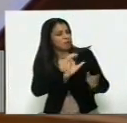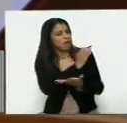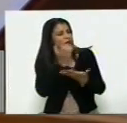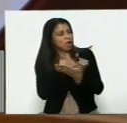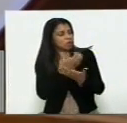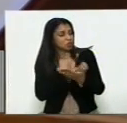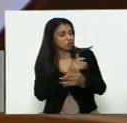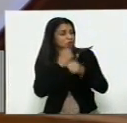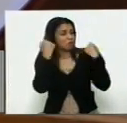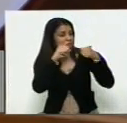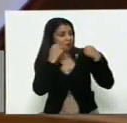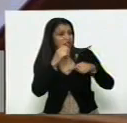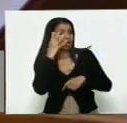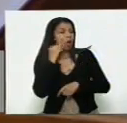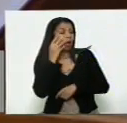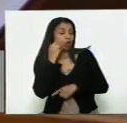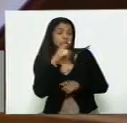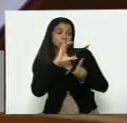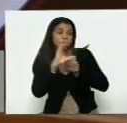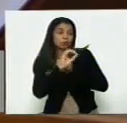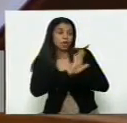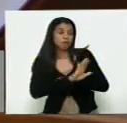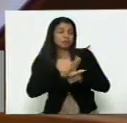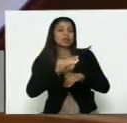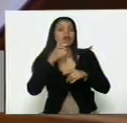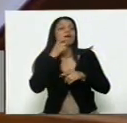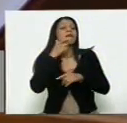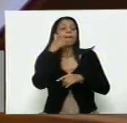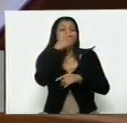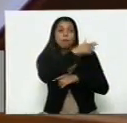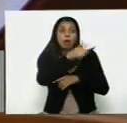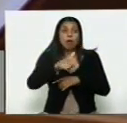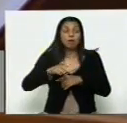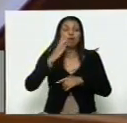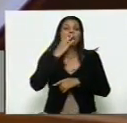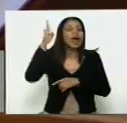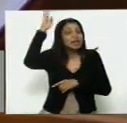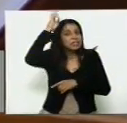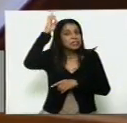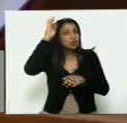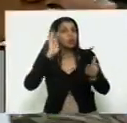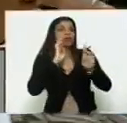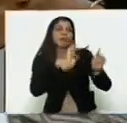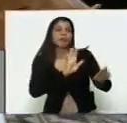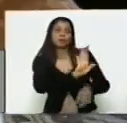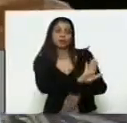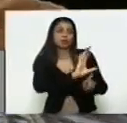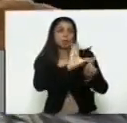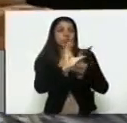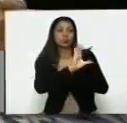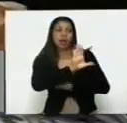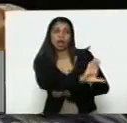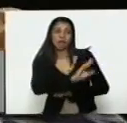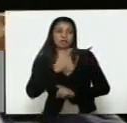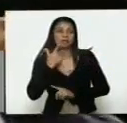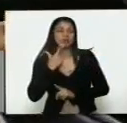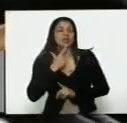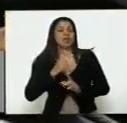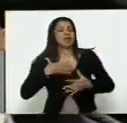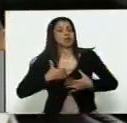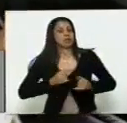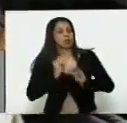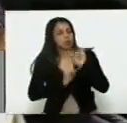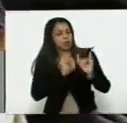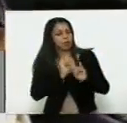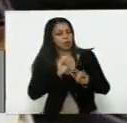usos, costumbres y tradiciones de los pueblos y comunidades indígenas con relación a la salud cultural, emocional, física